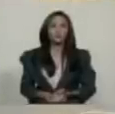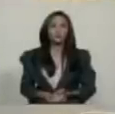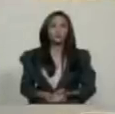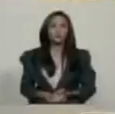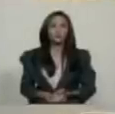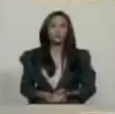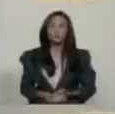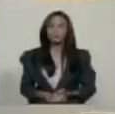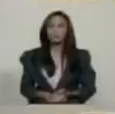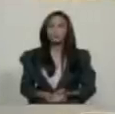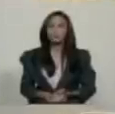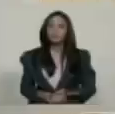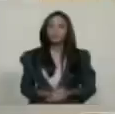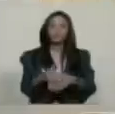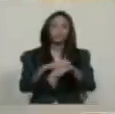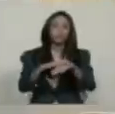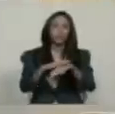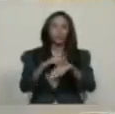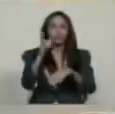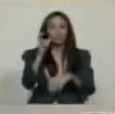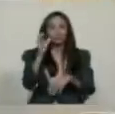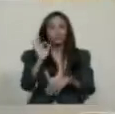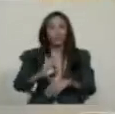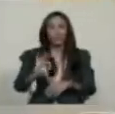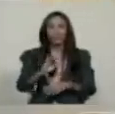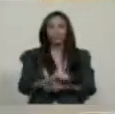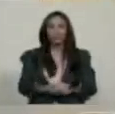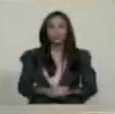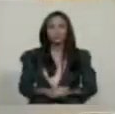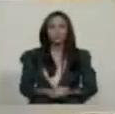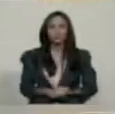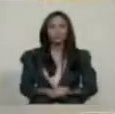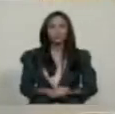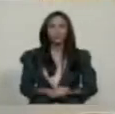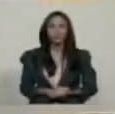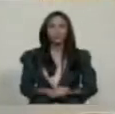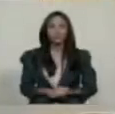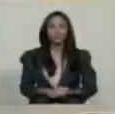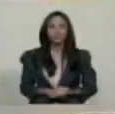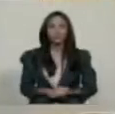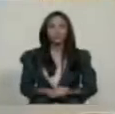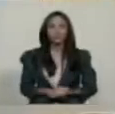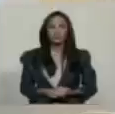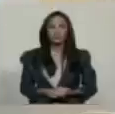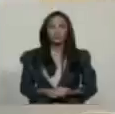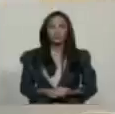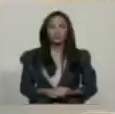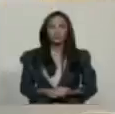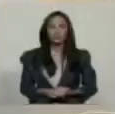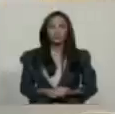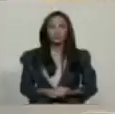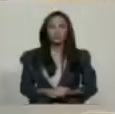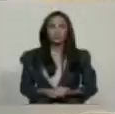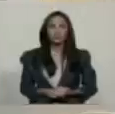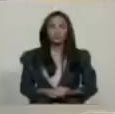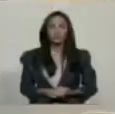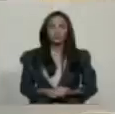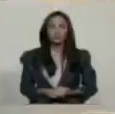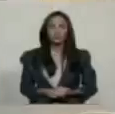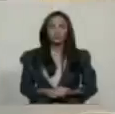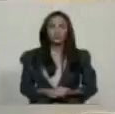nacemos y renacemos permanentemente. Nosotros somos la historia viva en el siglo XXI, la historia grande de la